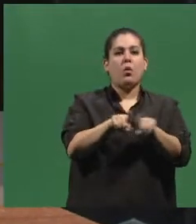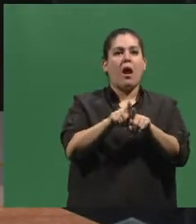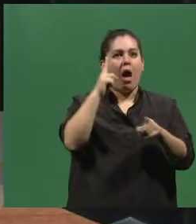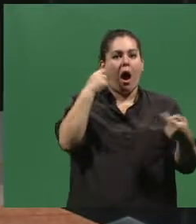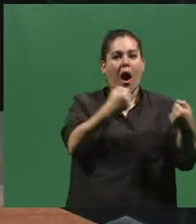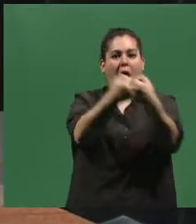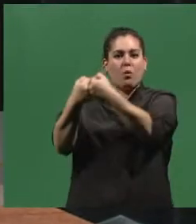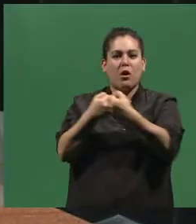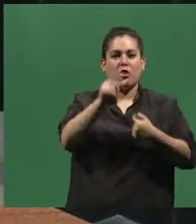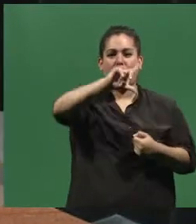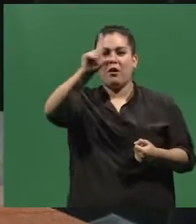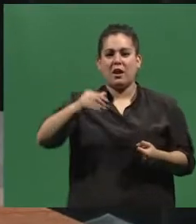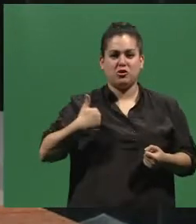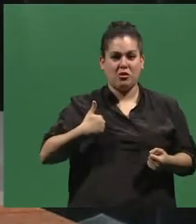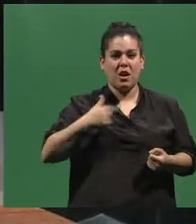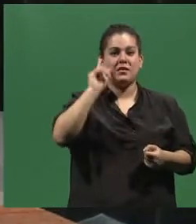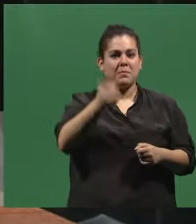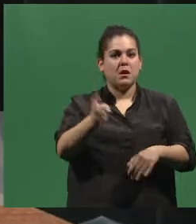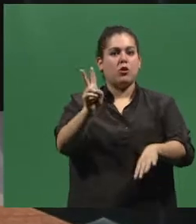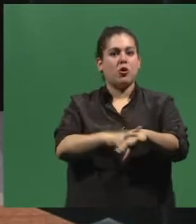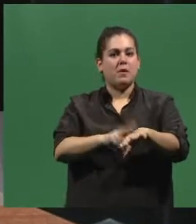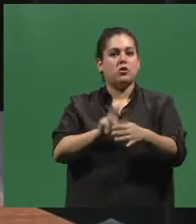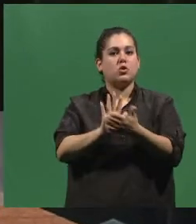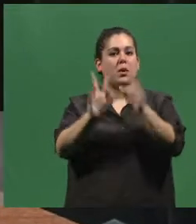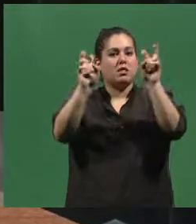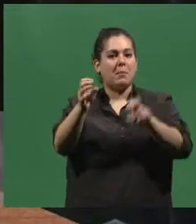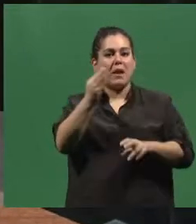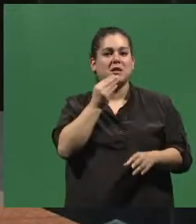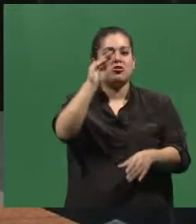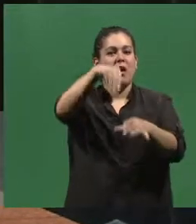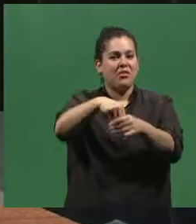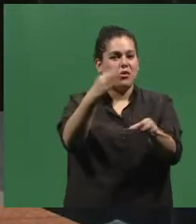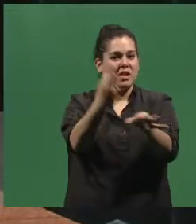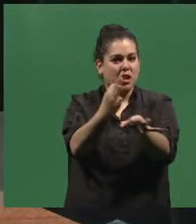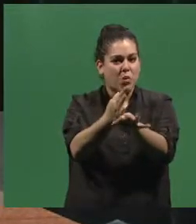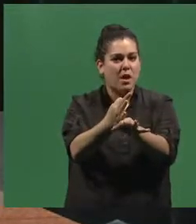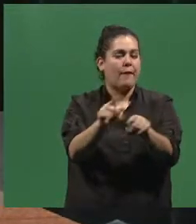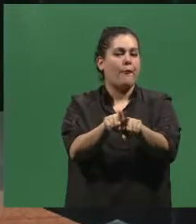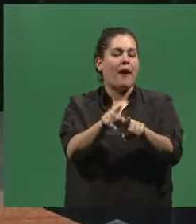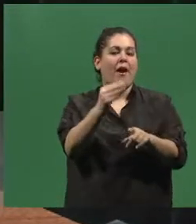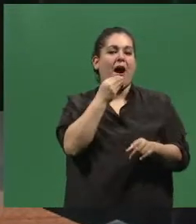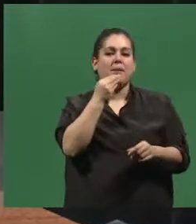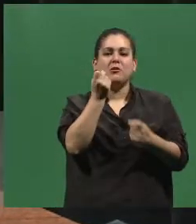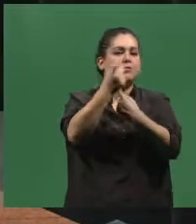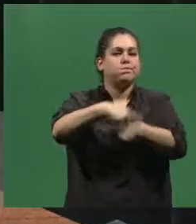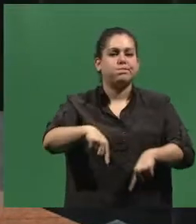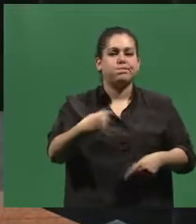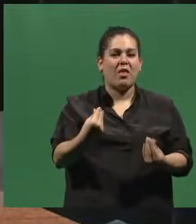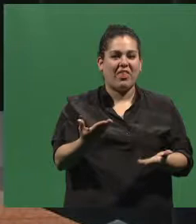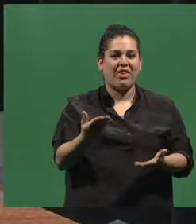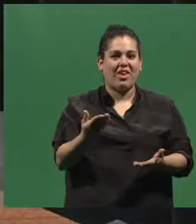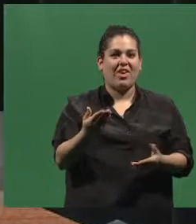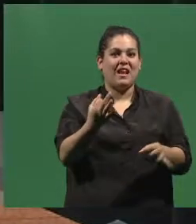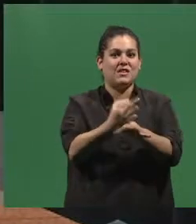consenso nacional con recomendaciones en relación a la alimentación en la escuela, digamos, a qué alimentos deberían consumir los